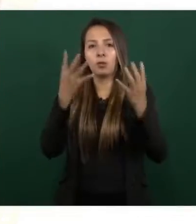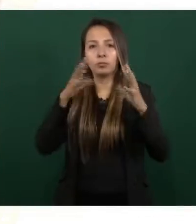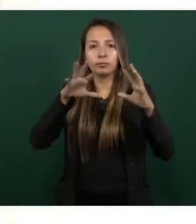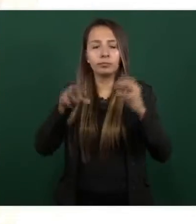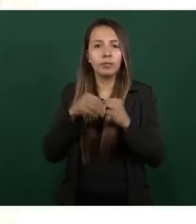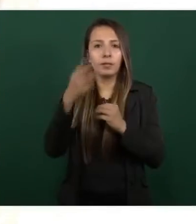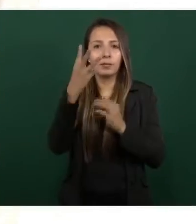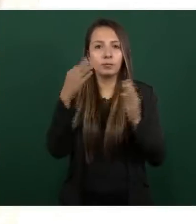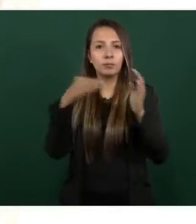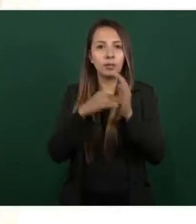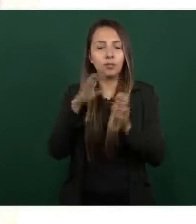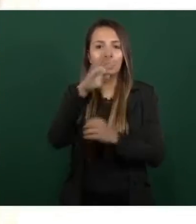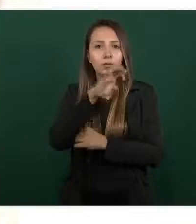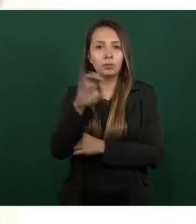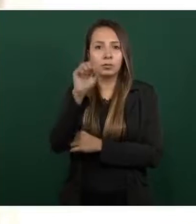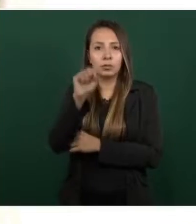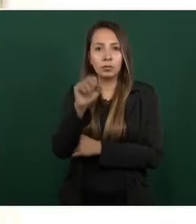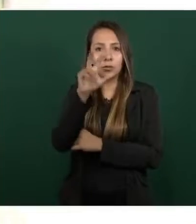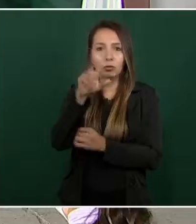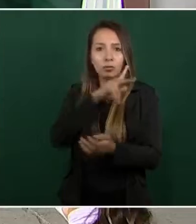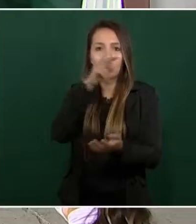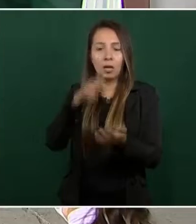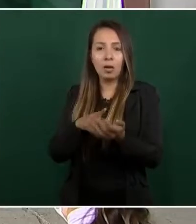3.468 kilogramos de marihuana,